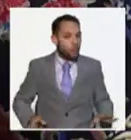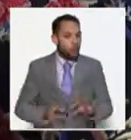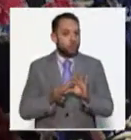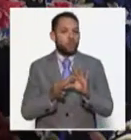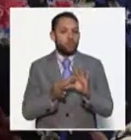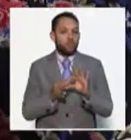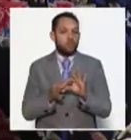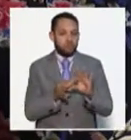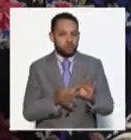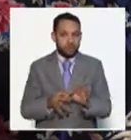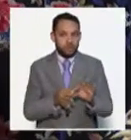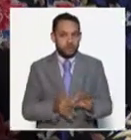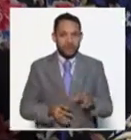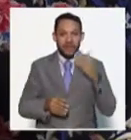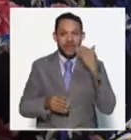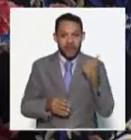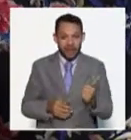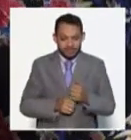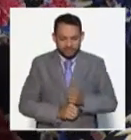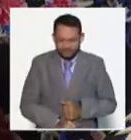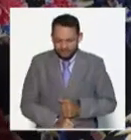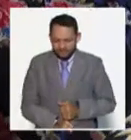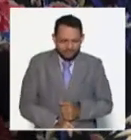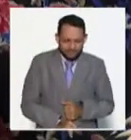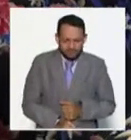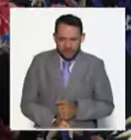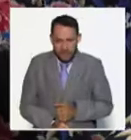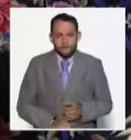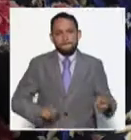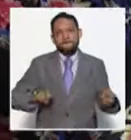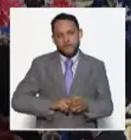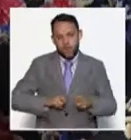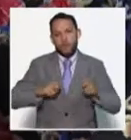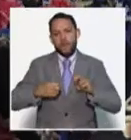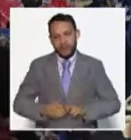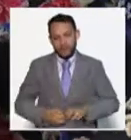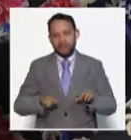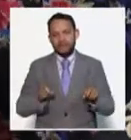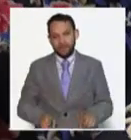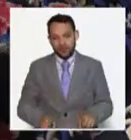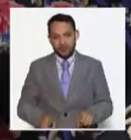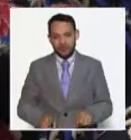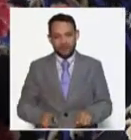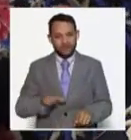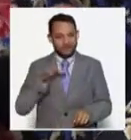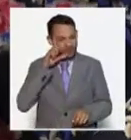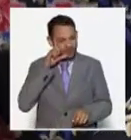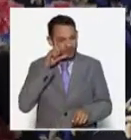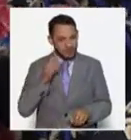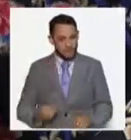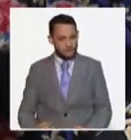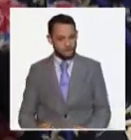por decir si una mujer sufre de estreñimiento crónico va a tener mayor probabilidad tanto infecciones urinarias como infecciones